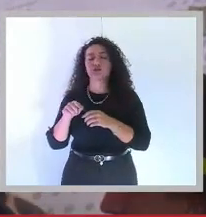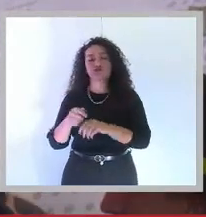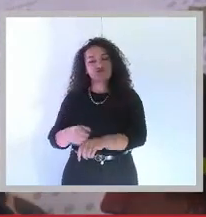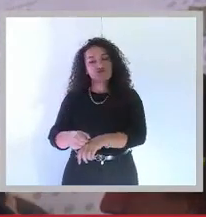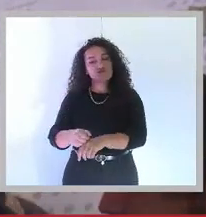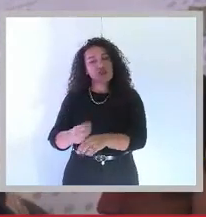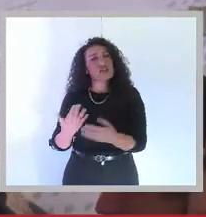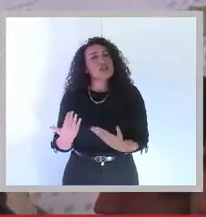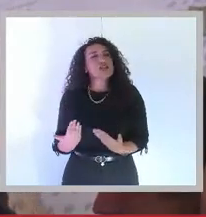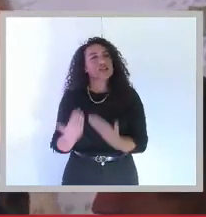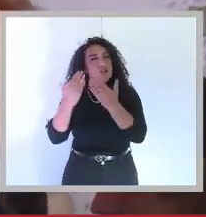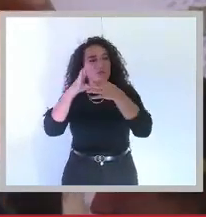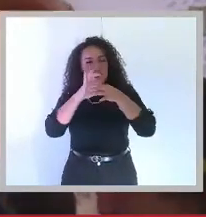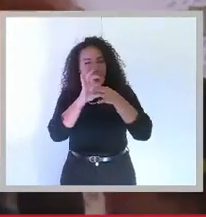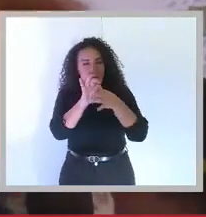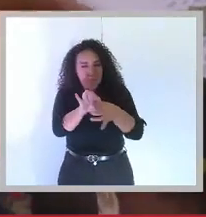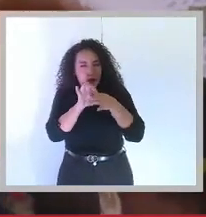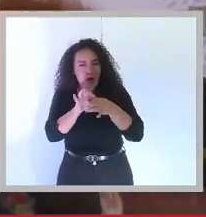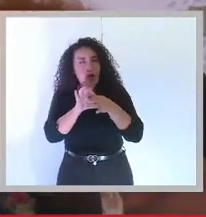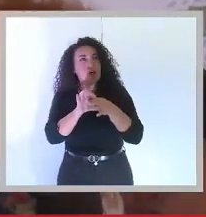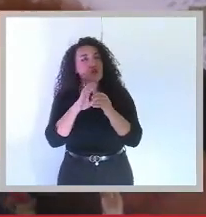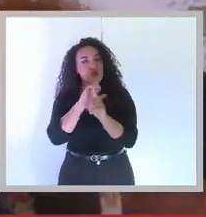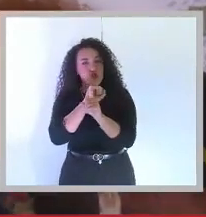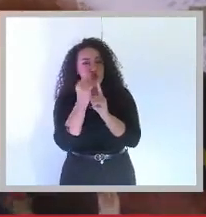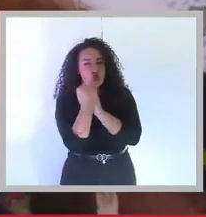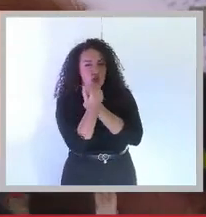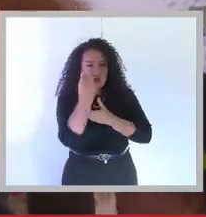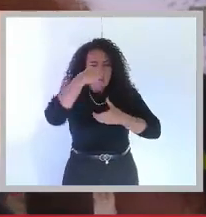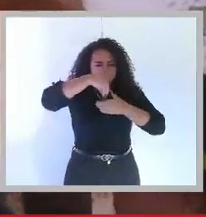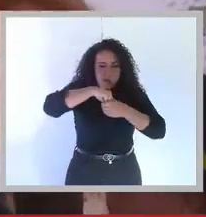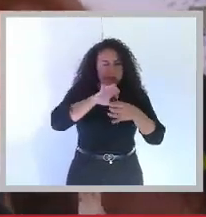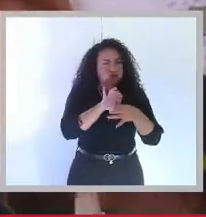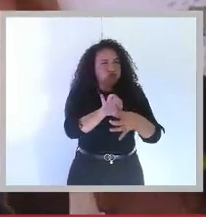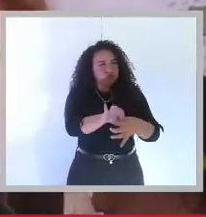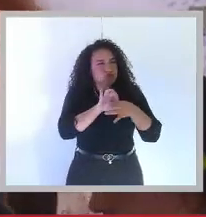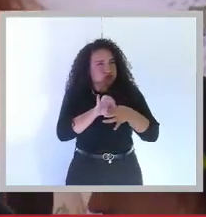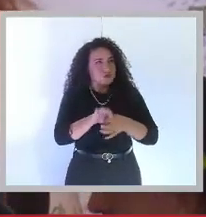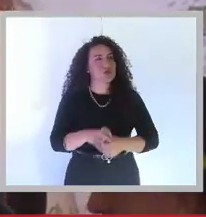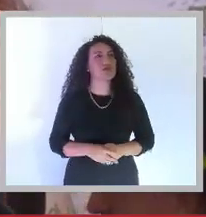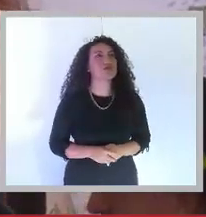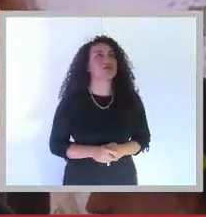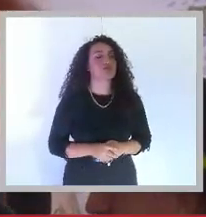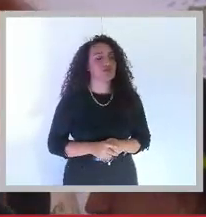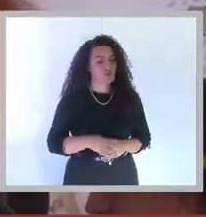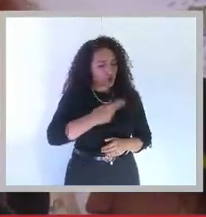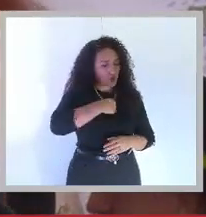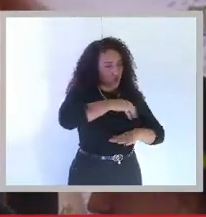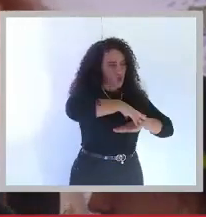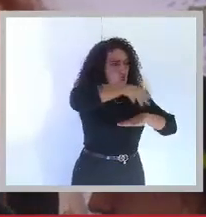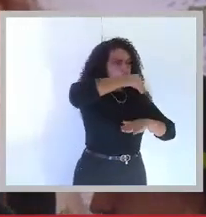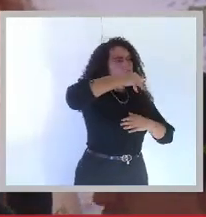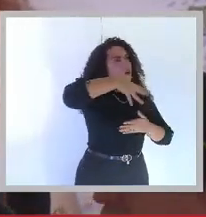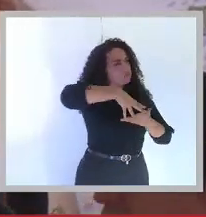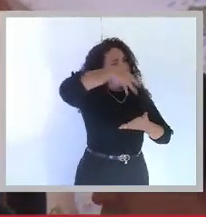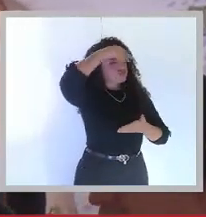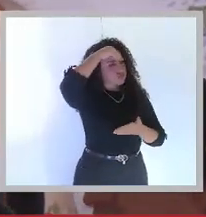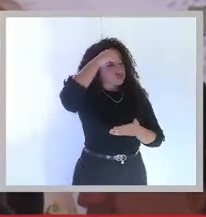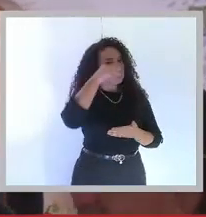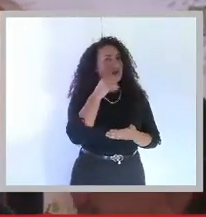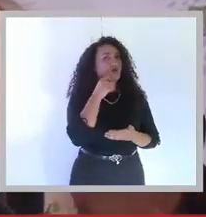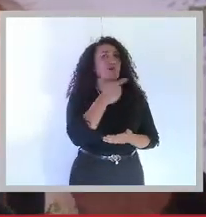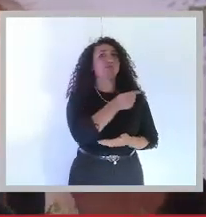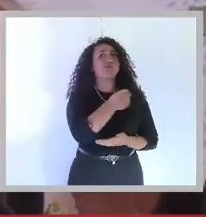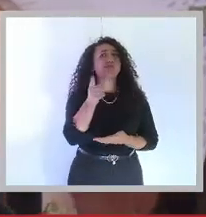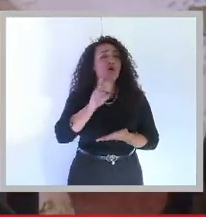lazos de la cohesión social. Lo que hemos aprendido en Suecia es que no existe un modelo